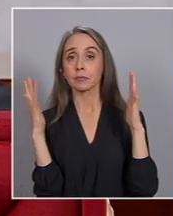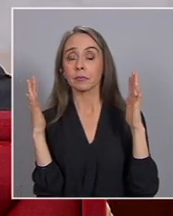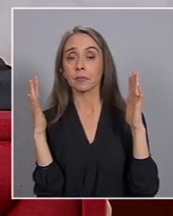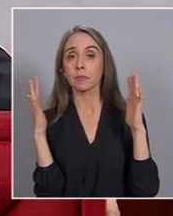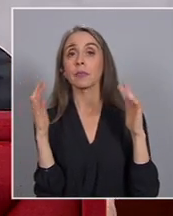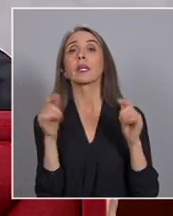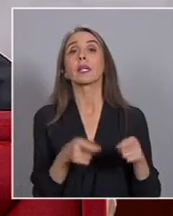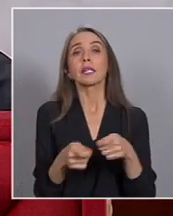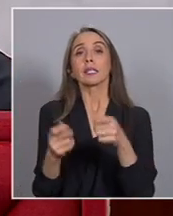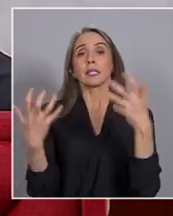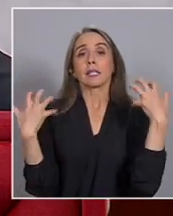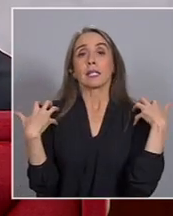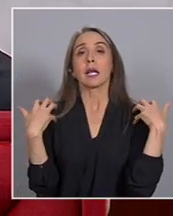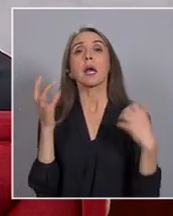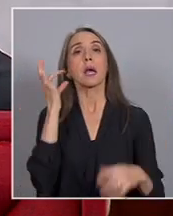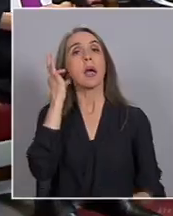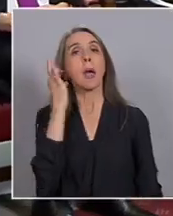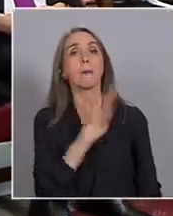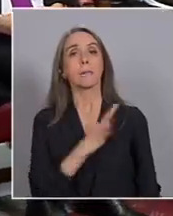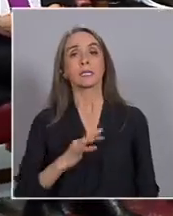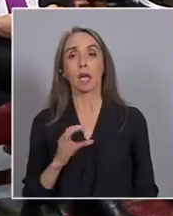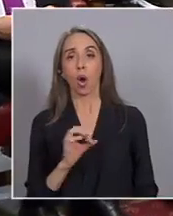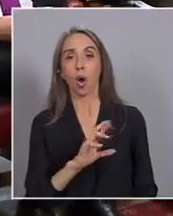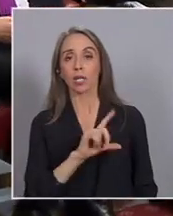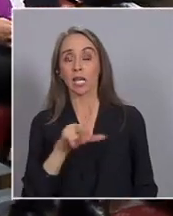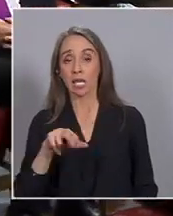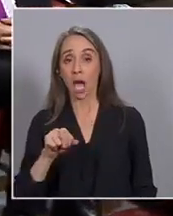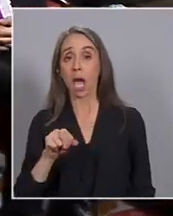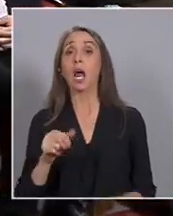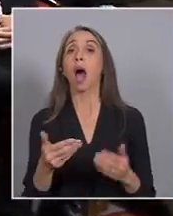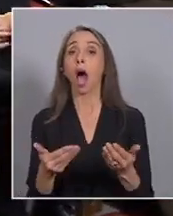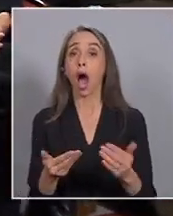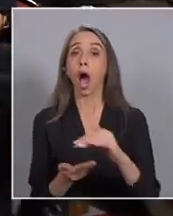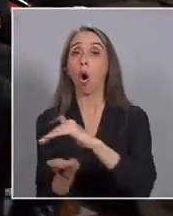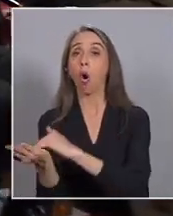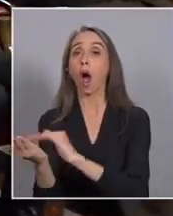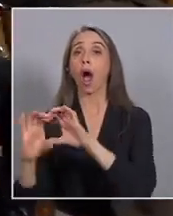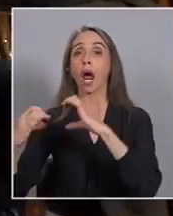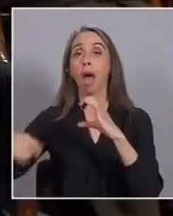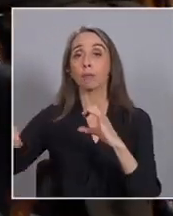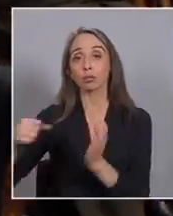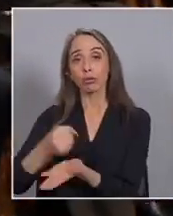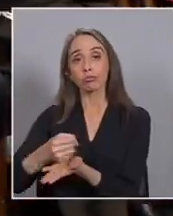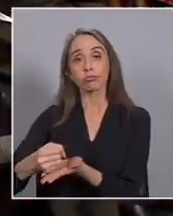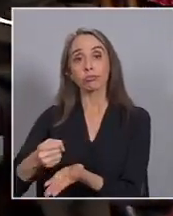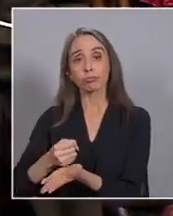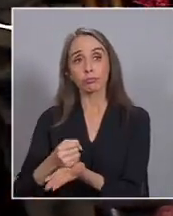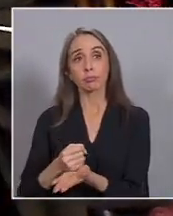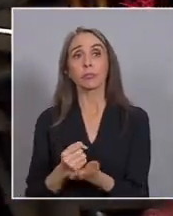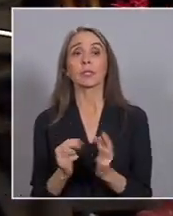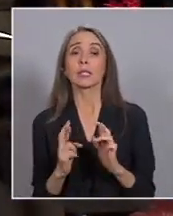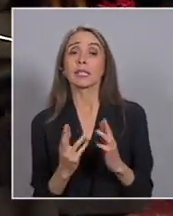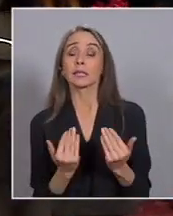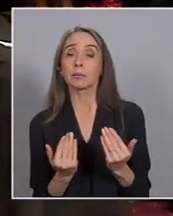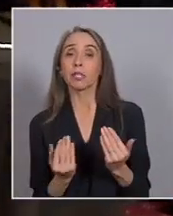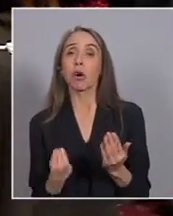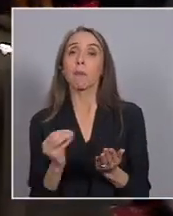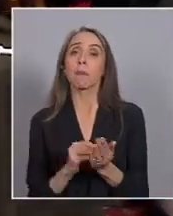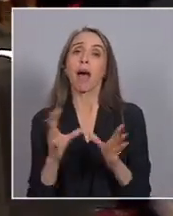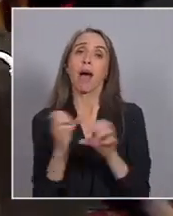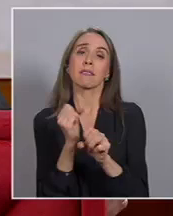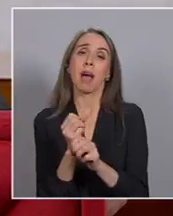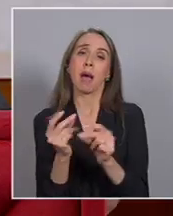la ministra Orellana y que se encuentra actualmente en el Senado y que espero pueda tener mayor